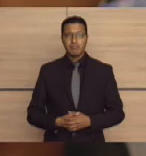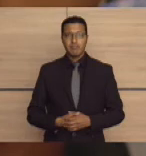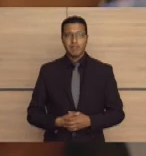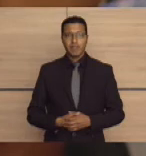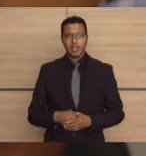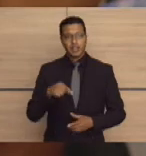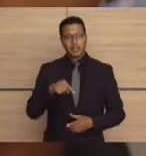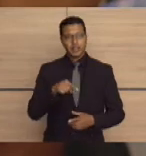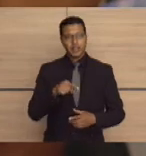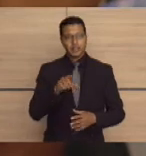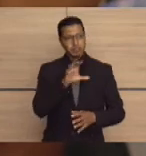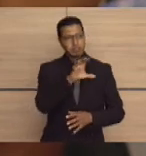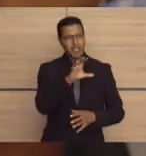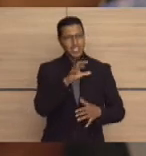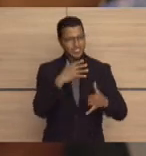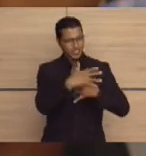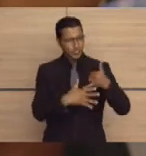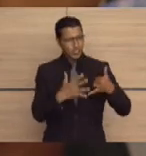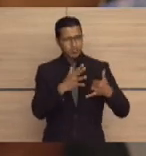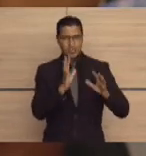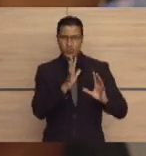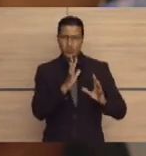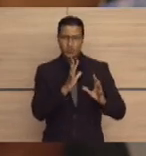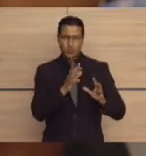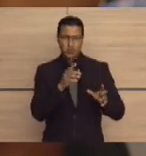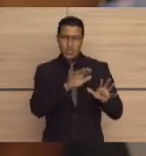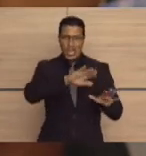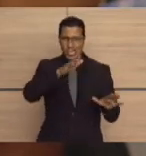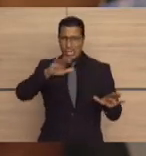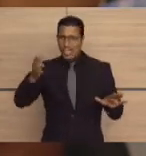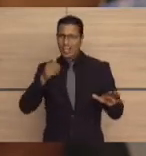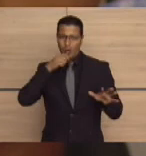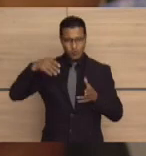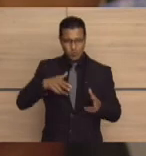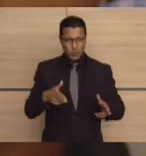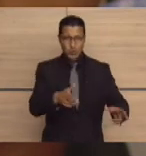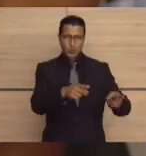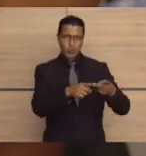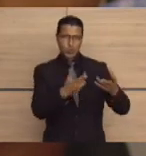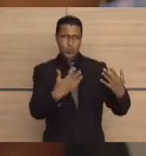que es un país tan complejo geográficamente, tan complejo